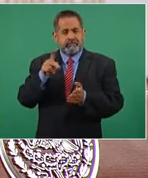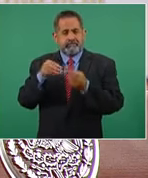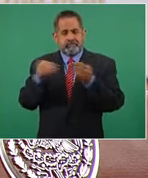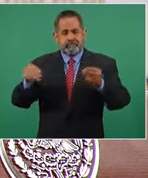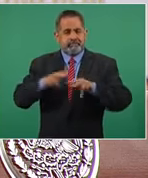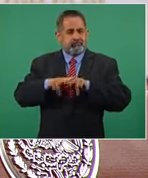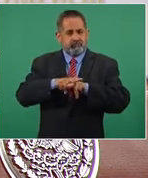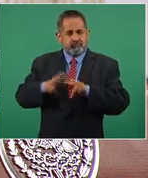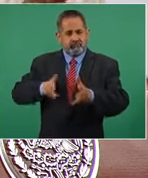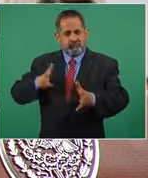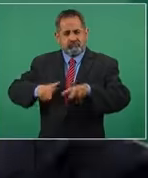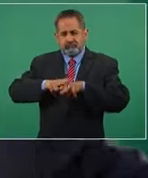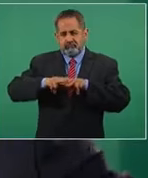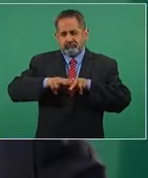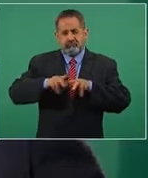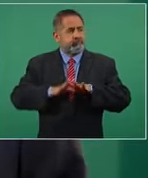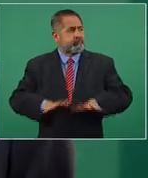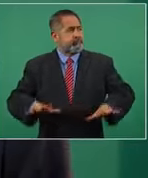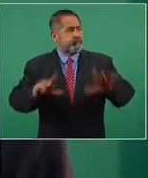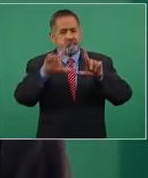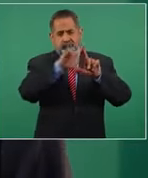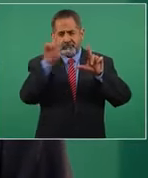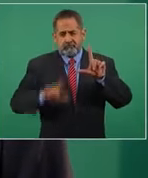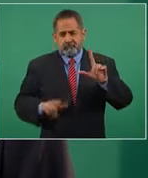férreas, comunicó todo el país.